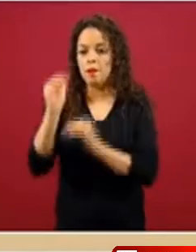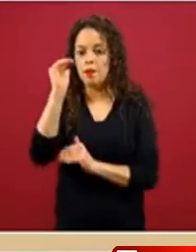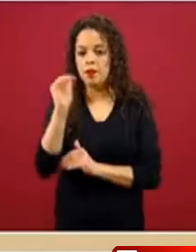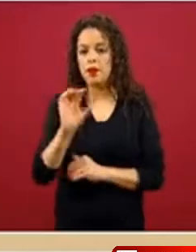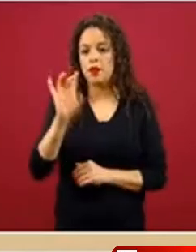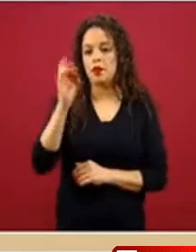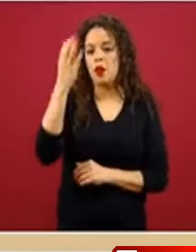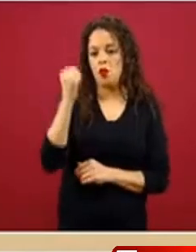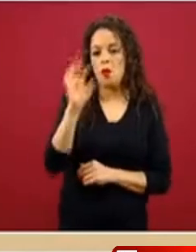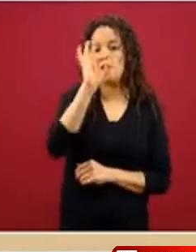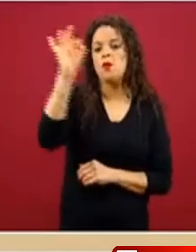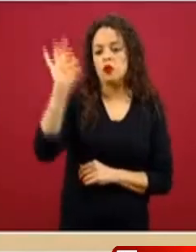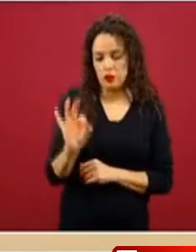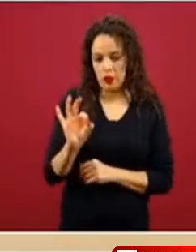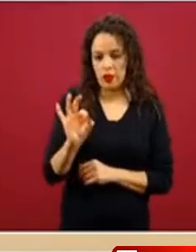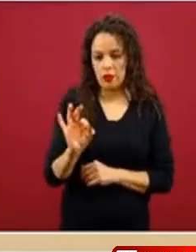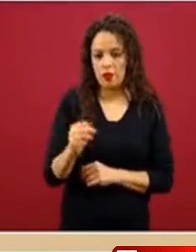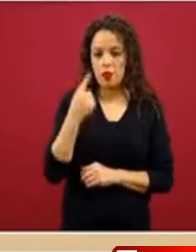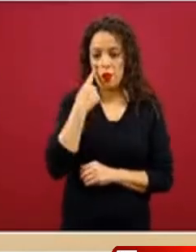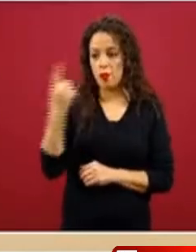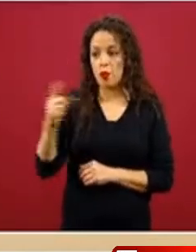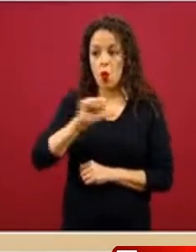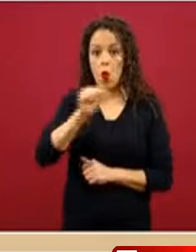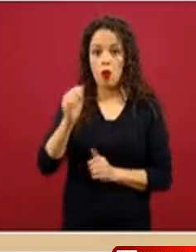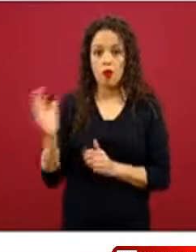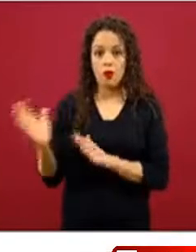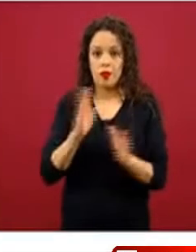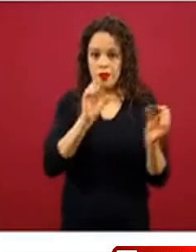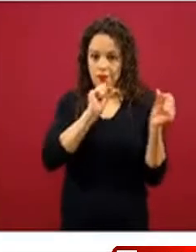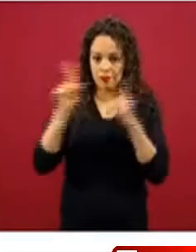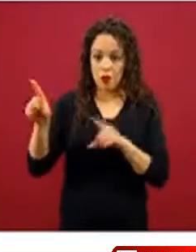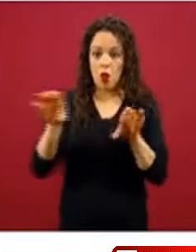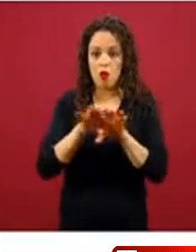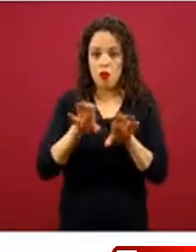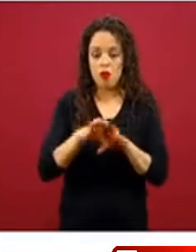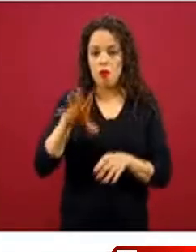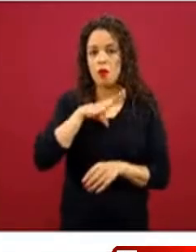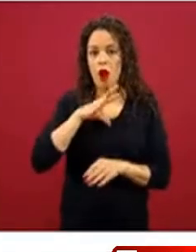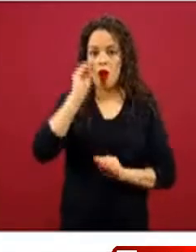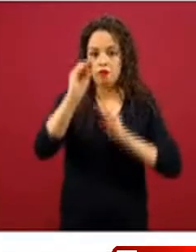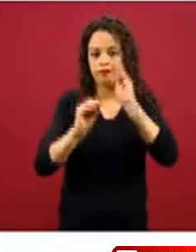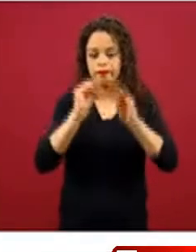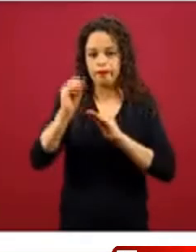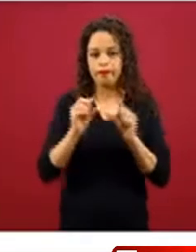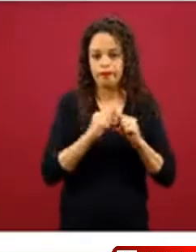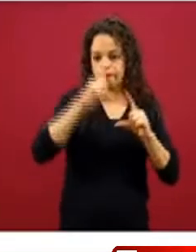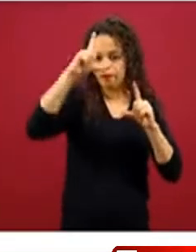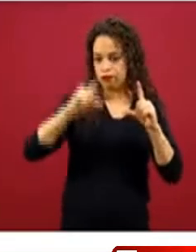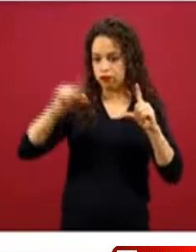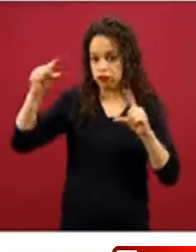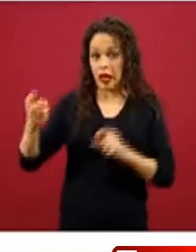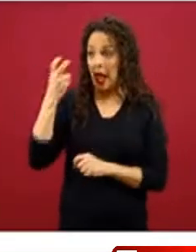39%. Vamos a ver en las siguientes diapositivas cómo se distribuye esta carga. Estas